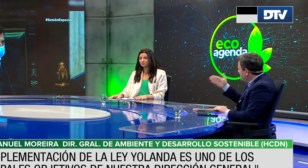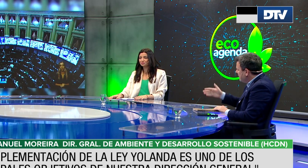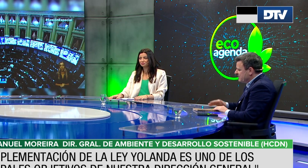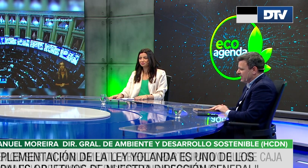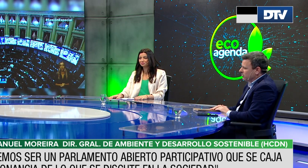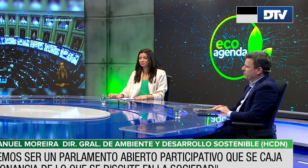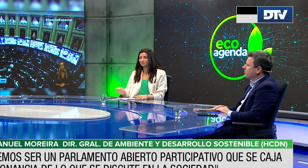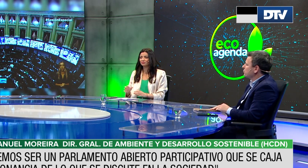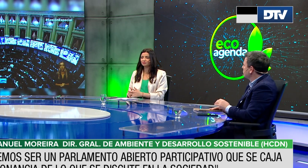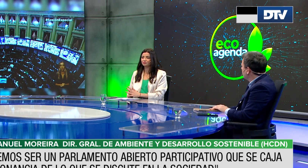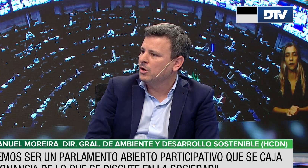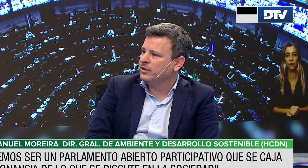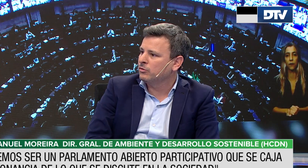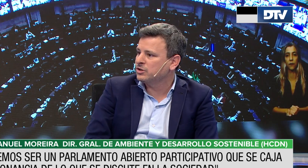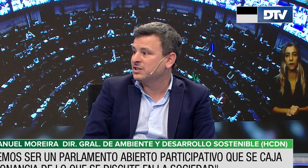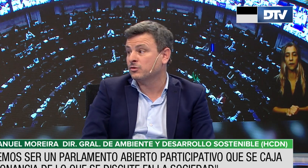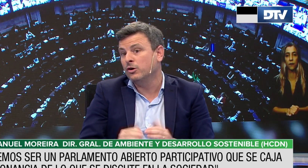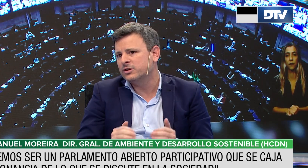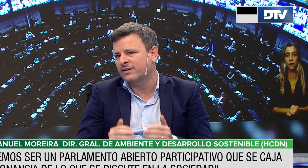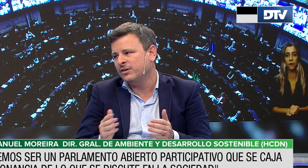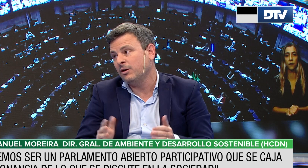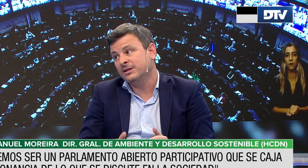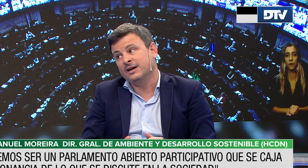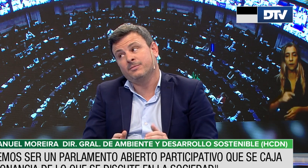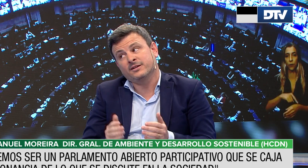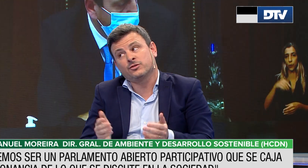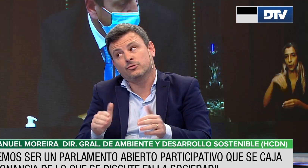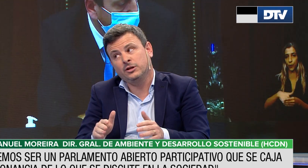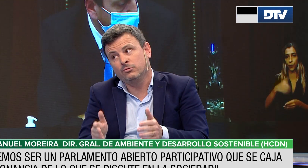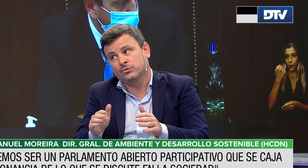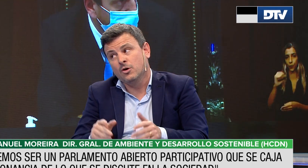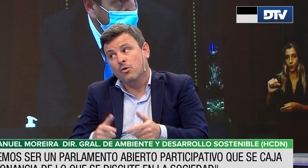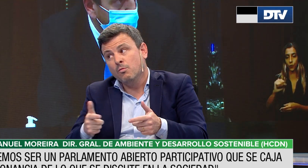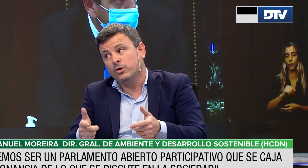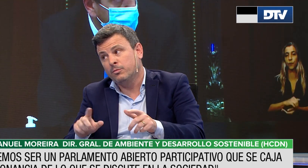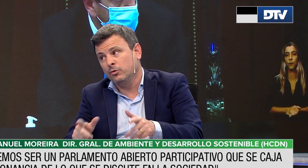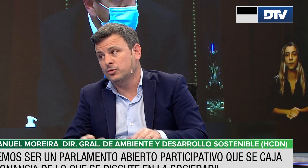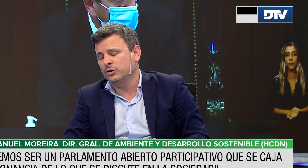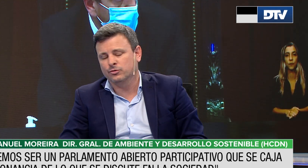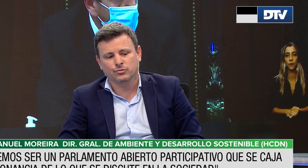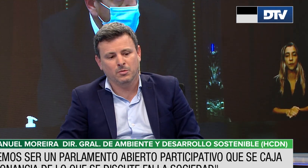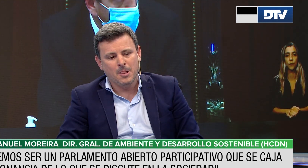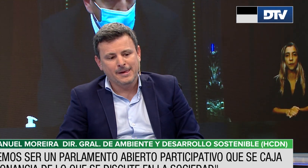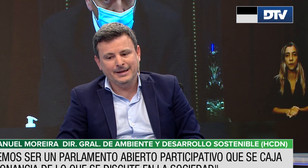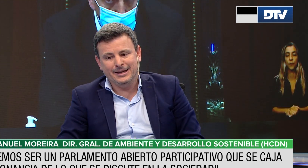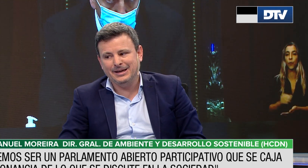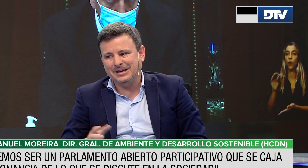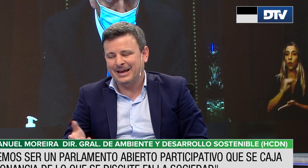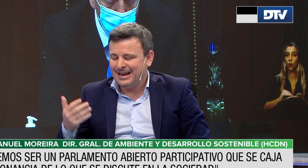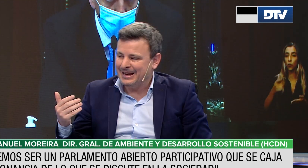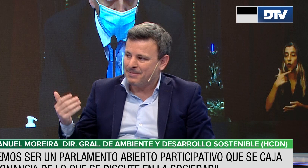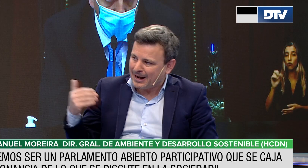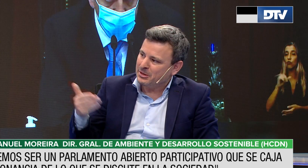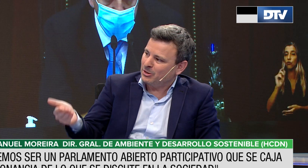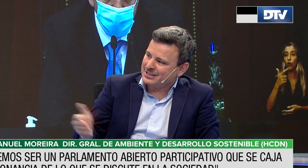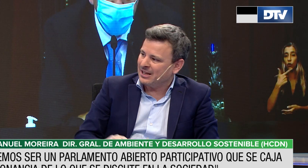temática e iniciando este proceso de conciencia sobre los desafíos ambientales para hacer sostenible un modelo de producción y consumo. Y